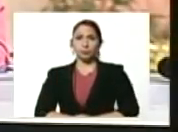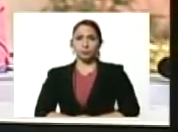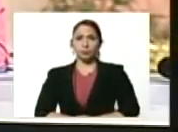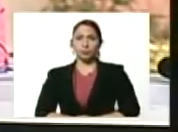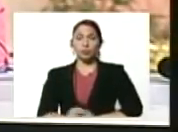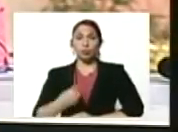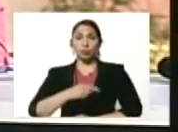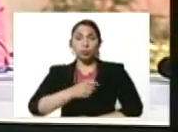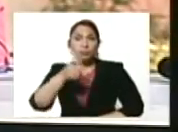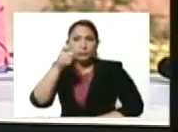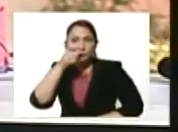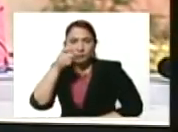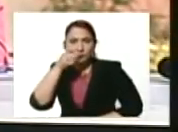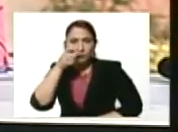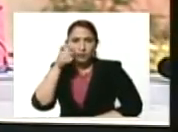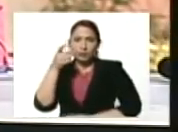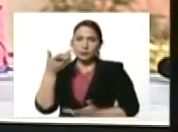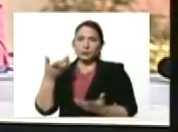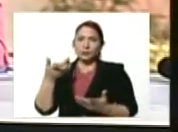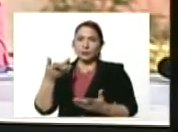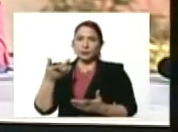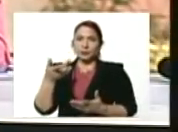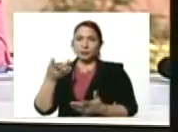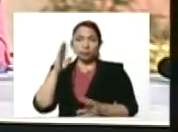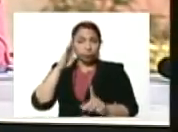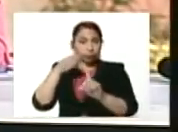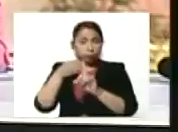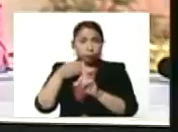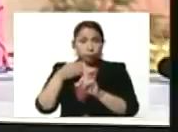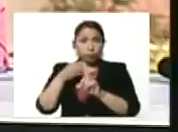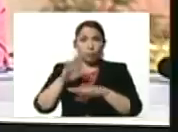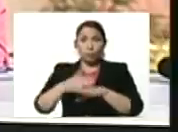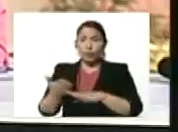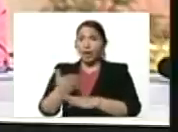Estuvimos pendientes porque tuvo coronavirus.